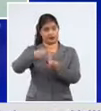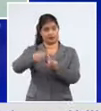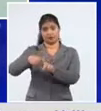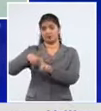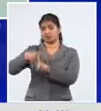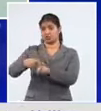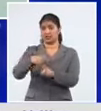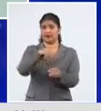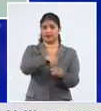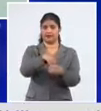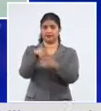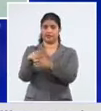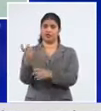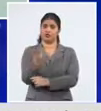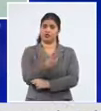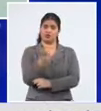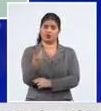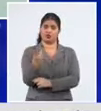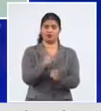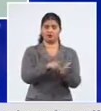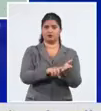positivas a la COVID-19.